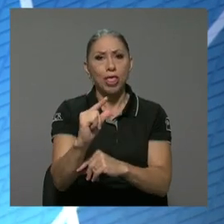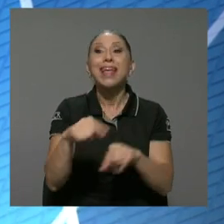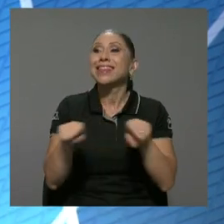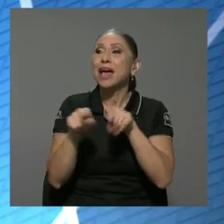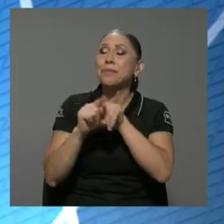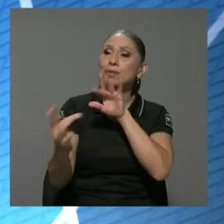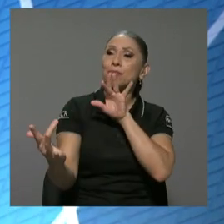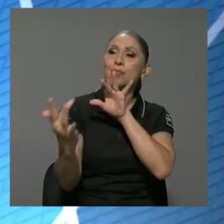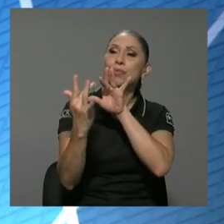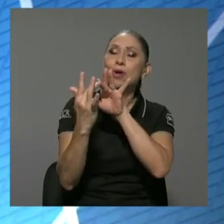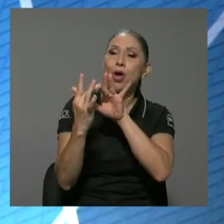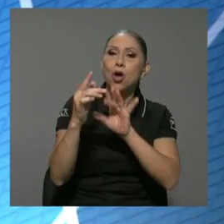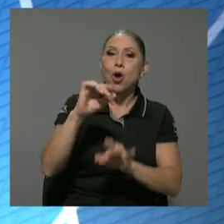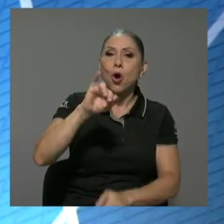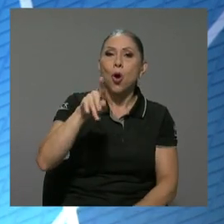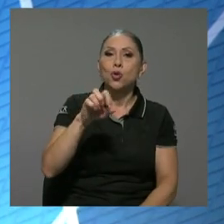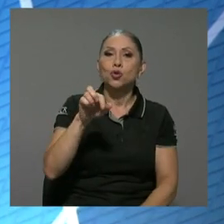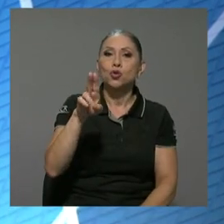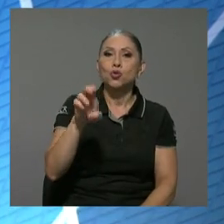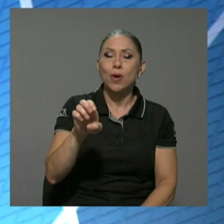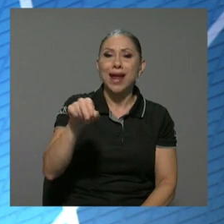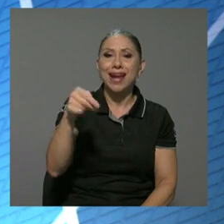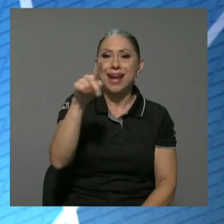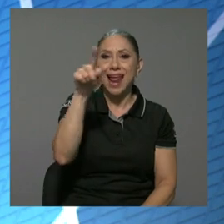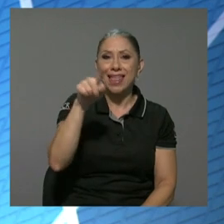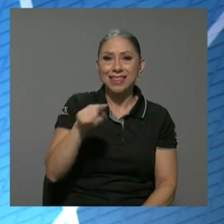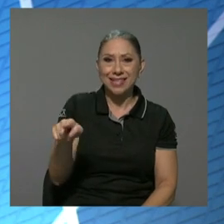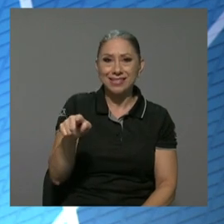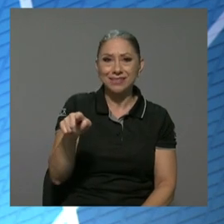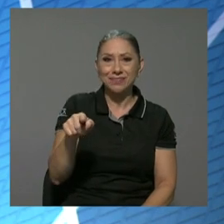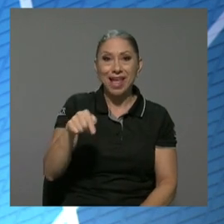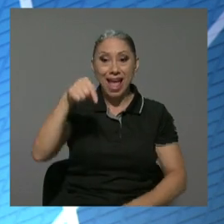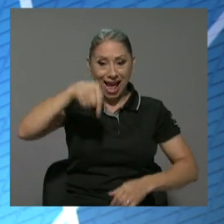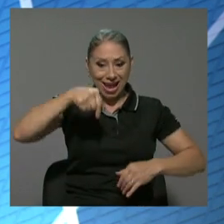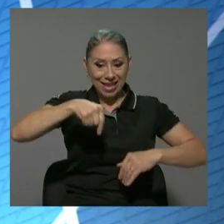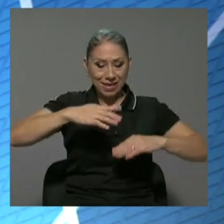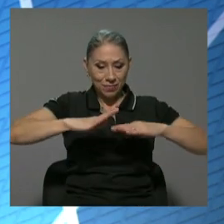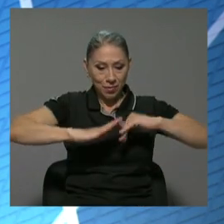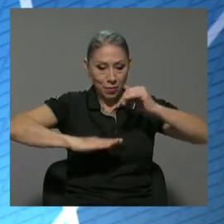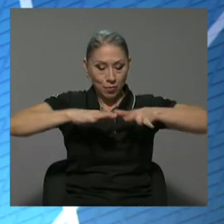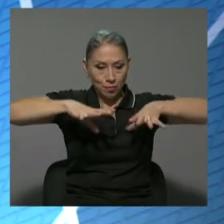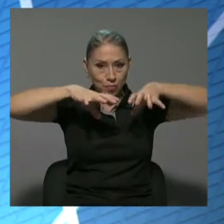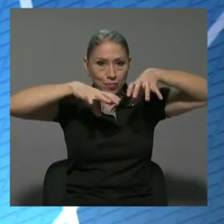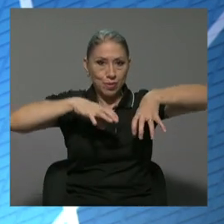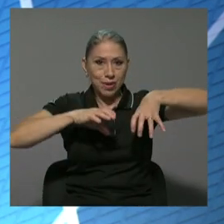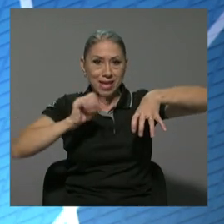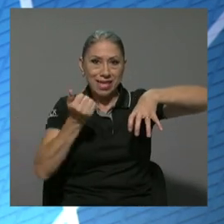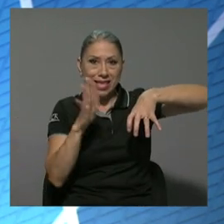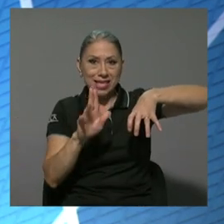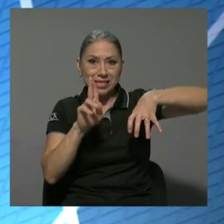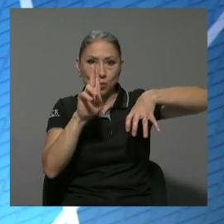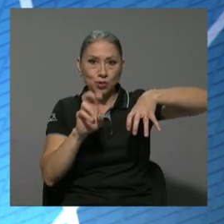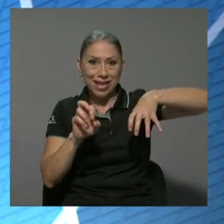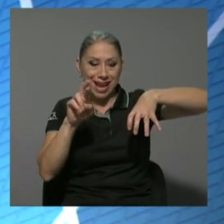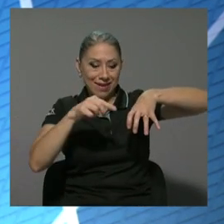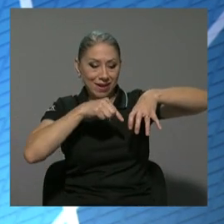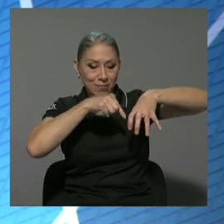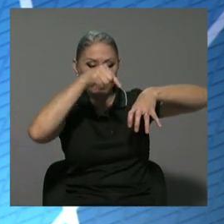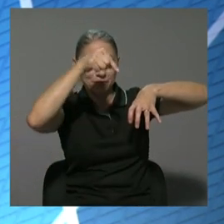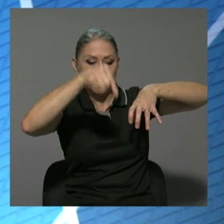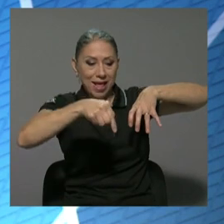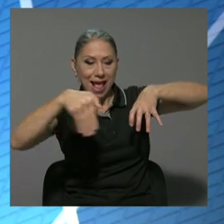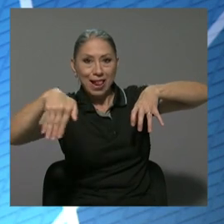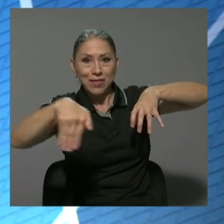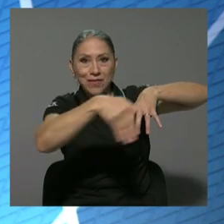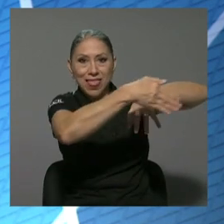nuestro compañero Josué Hernández aquí al frente de las instalaciones de 15 UCR, en donde ya